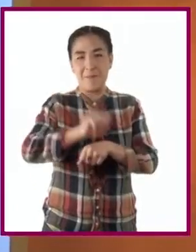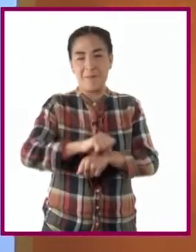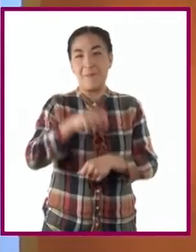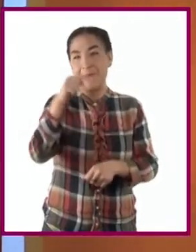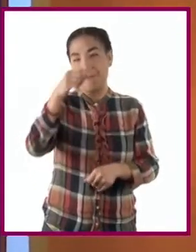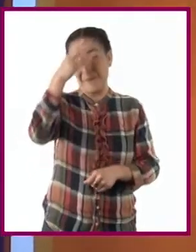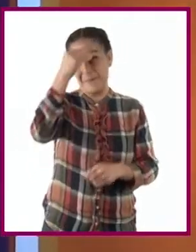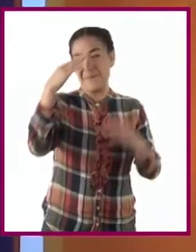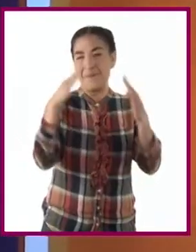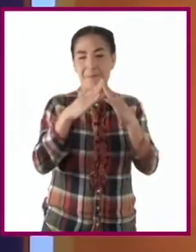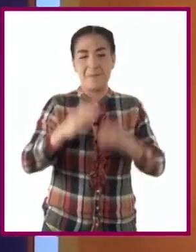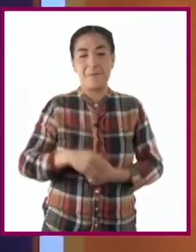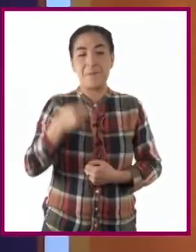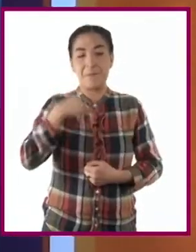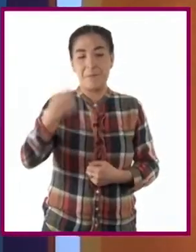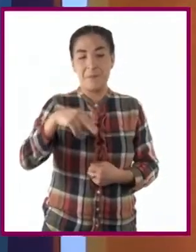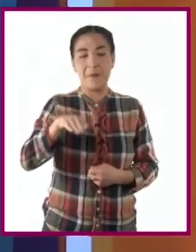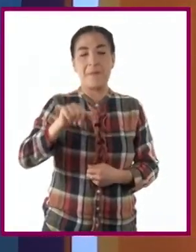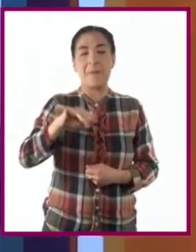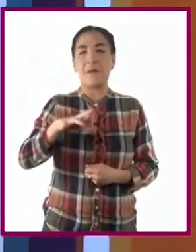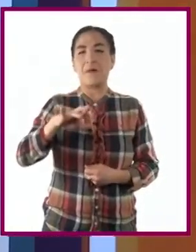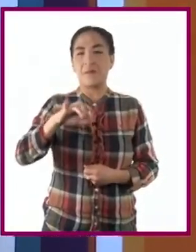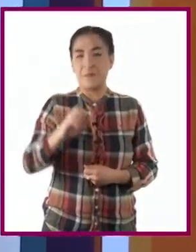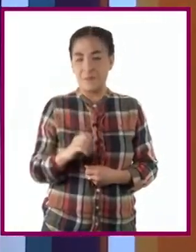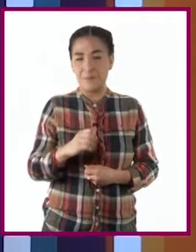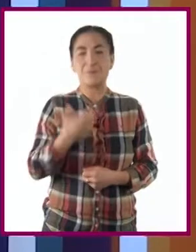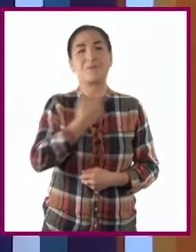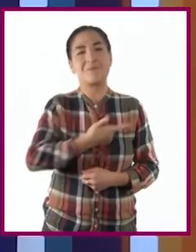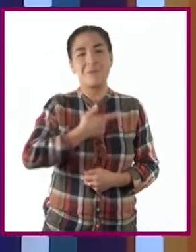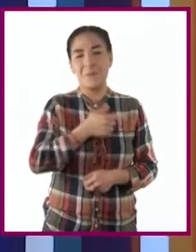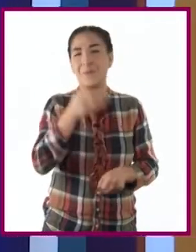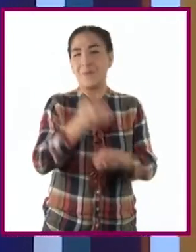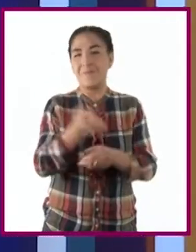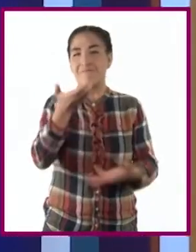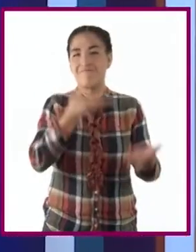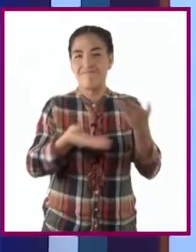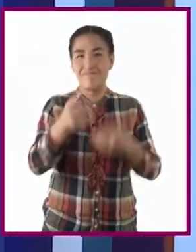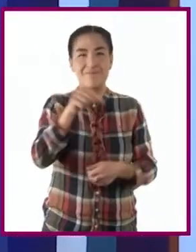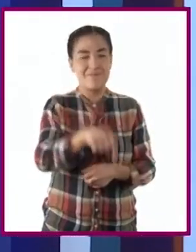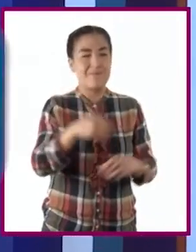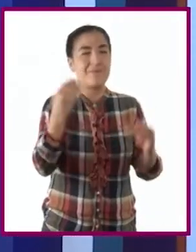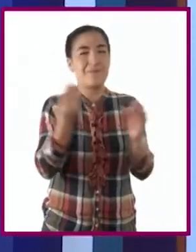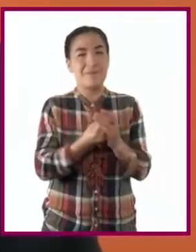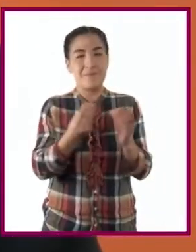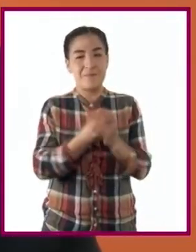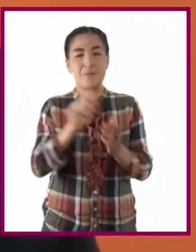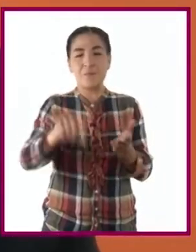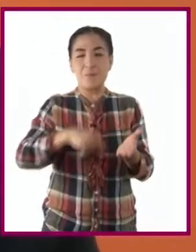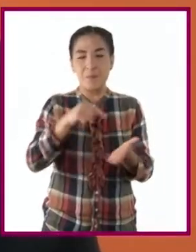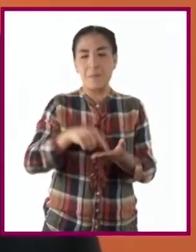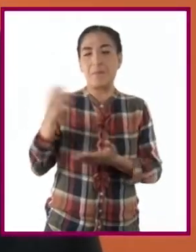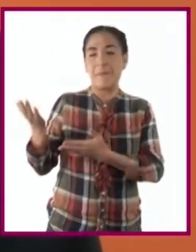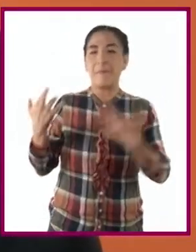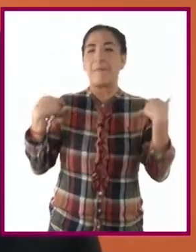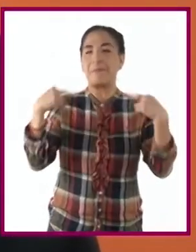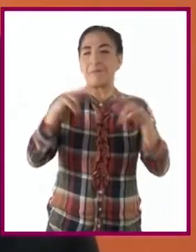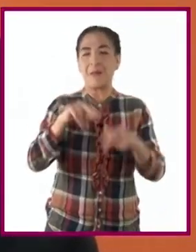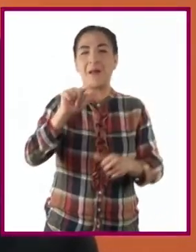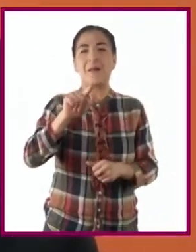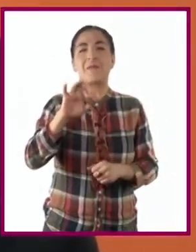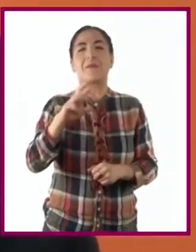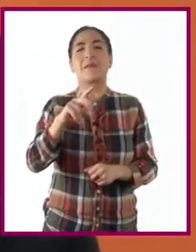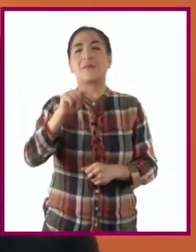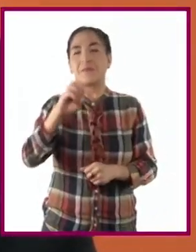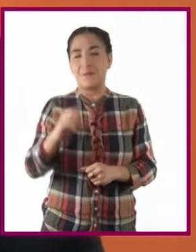es Mario Prieto Hernández y es un gusto para mí compartir este espacio con el profesor Alberto Valentín Carrillo